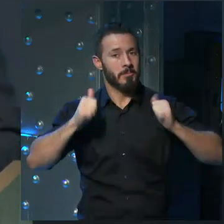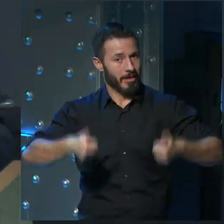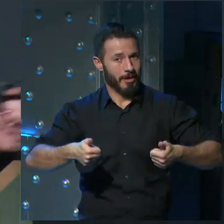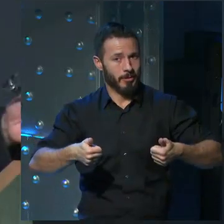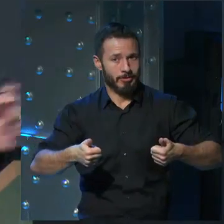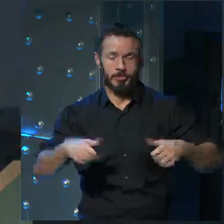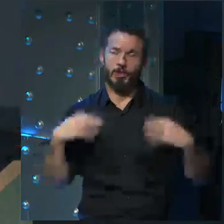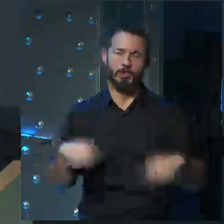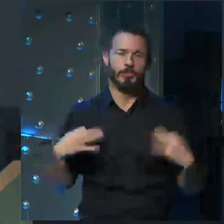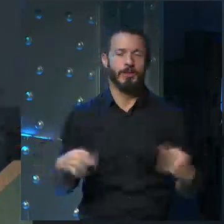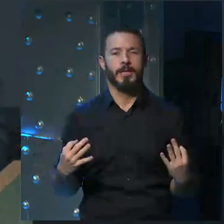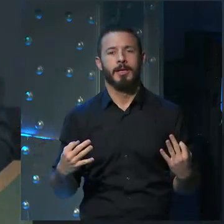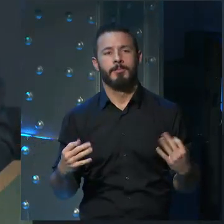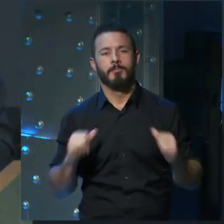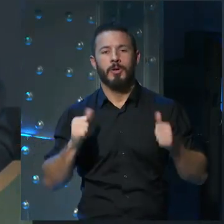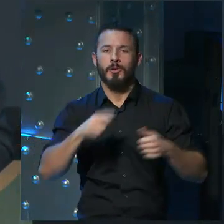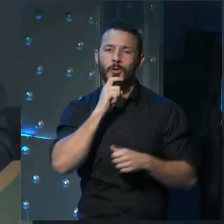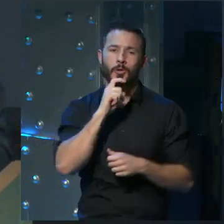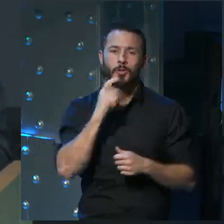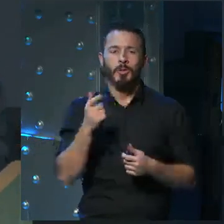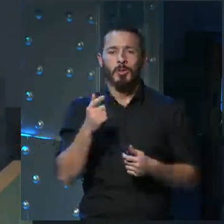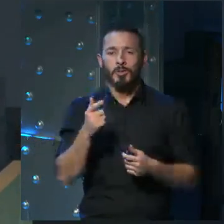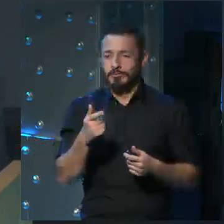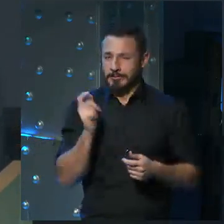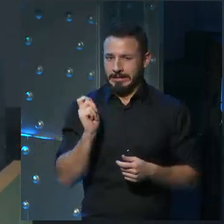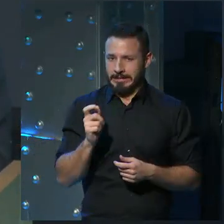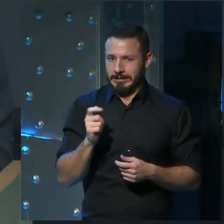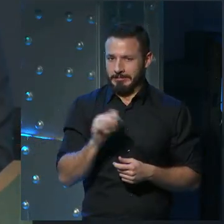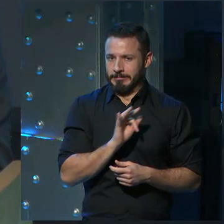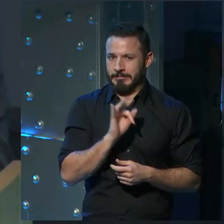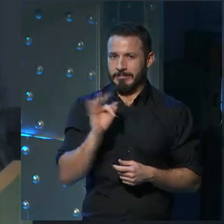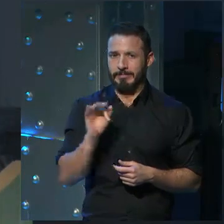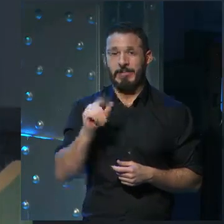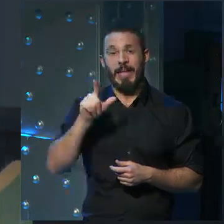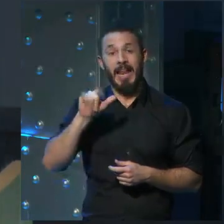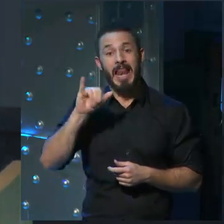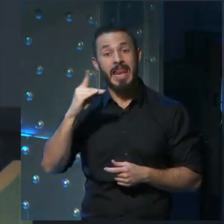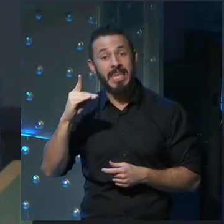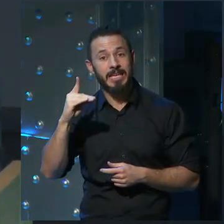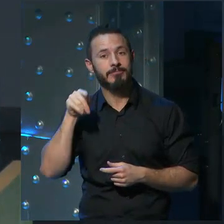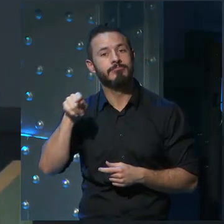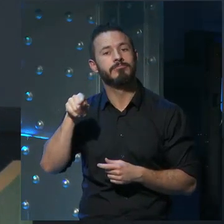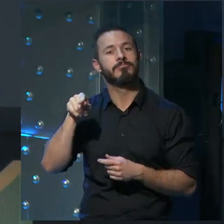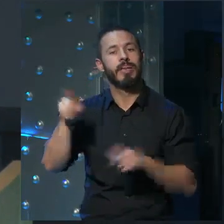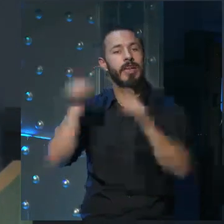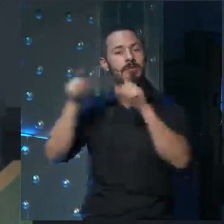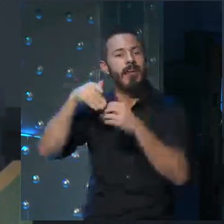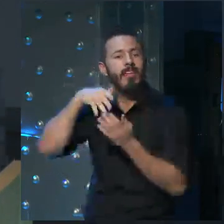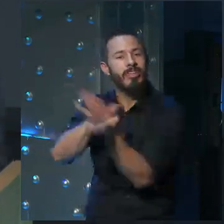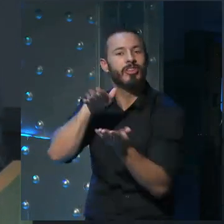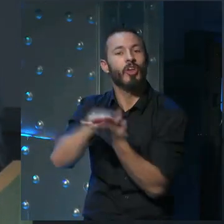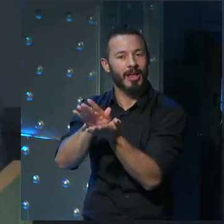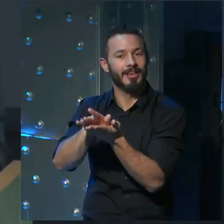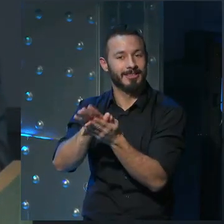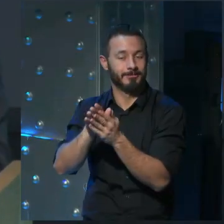pues normalmente por lo que suele ser lo habitual. Lead ha sido es la editorial que ha